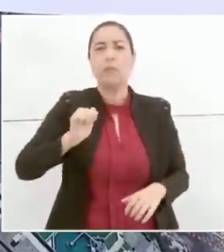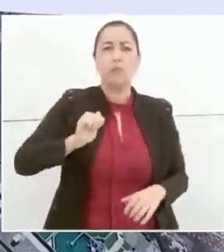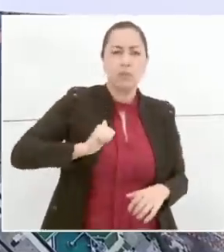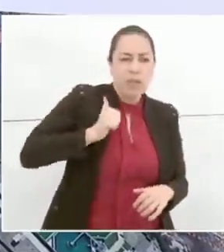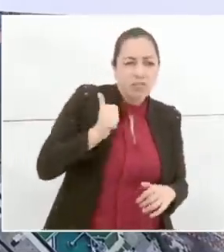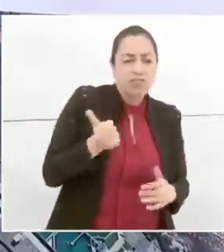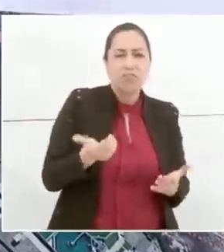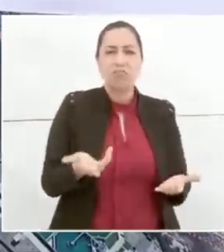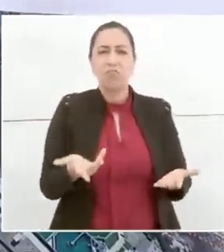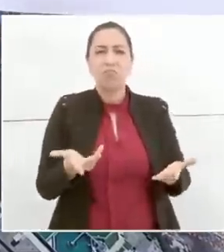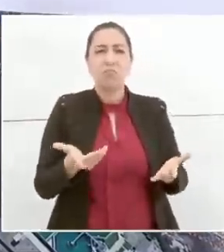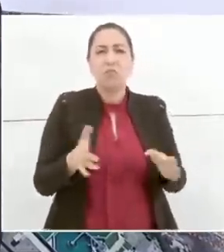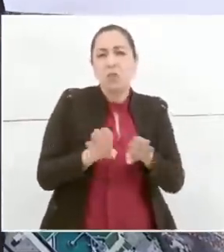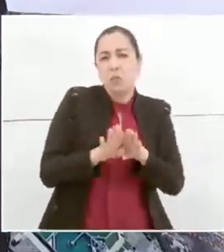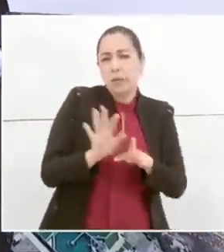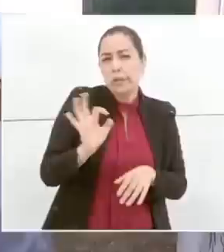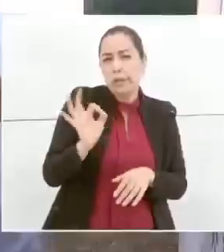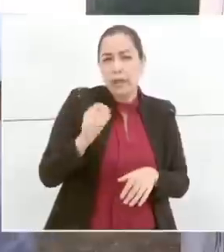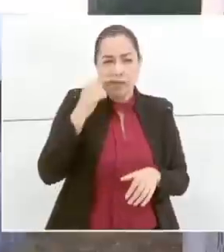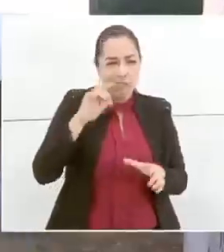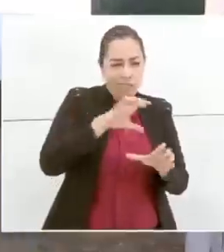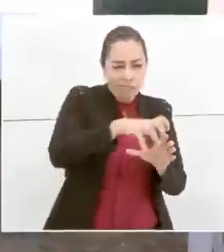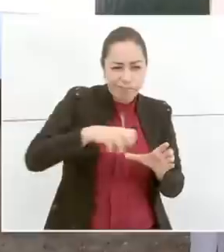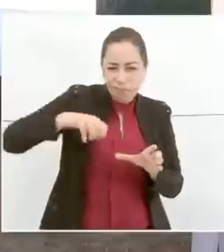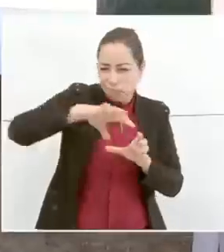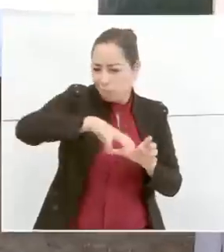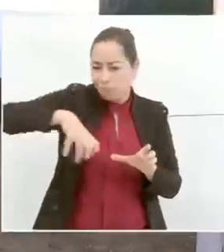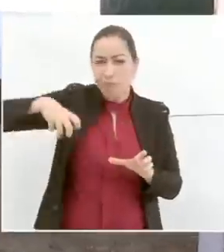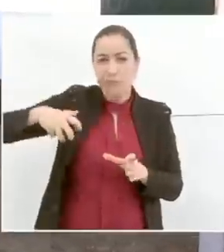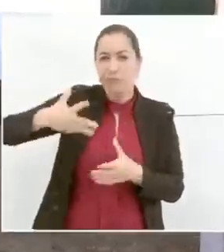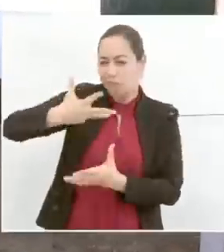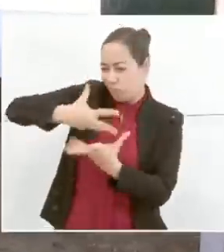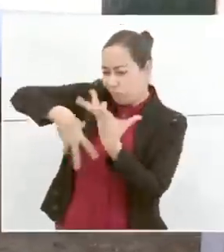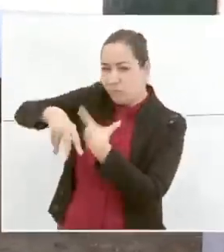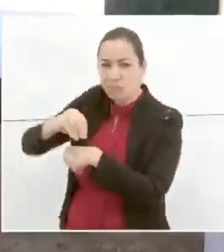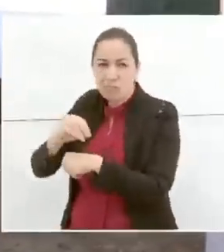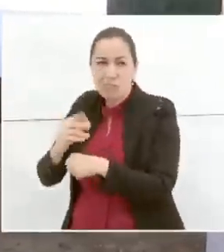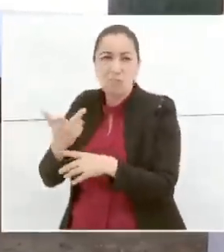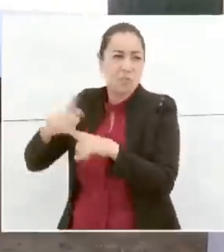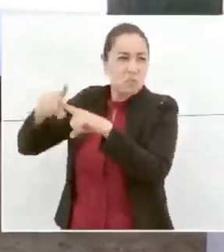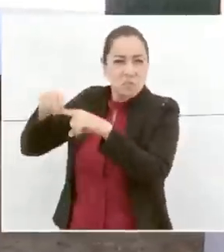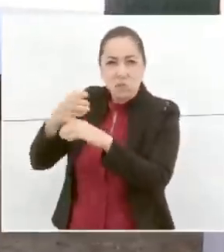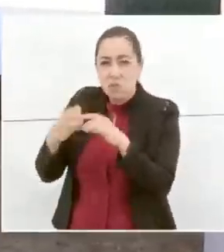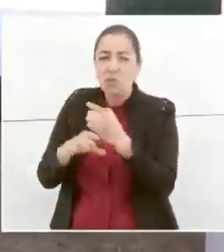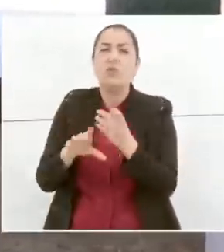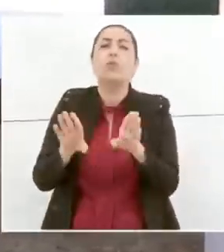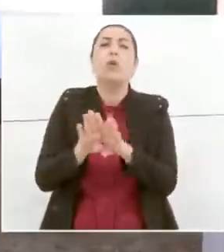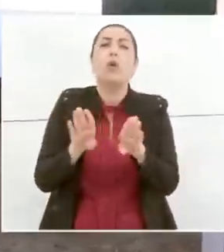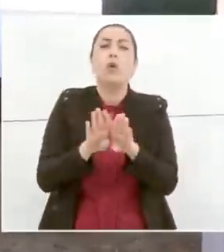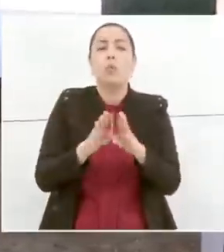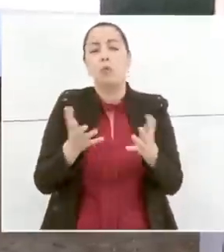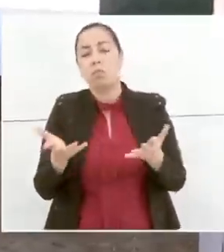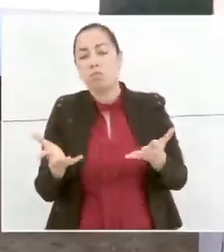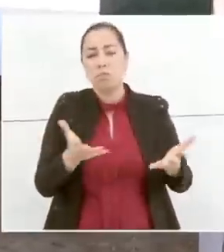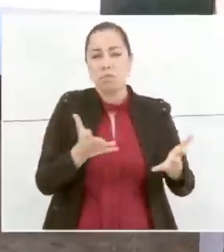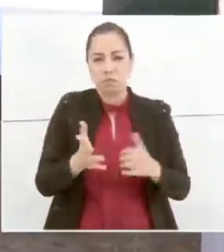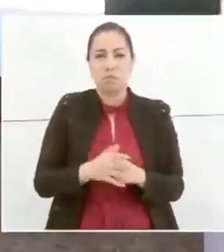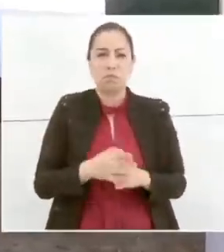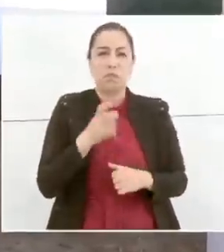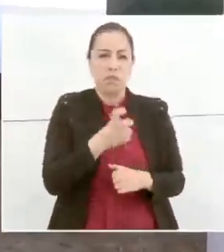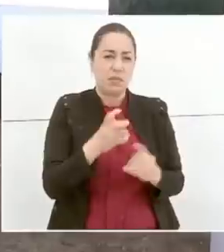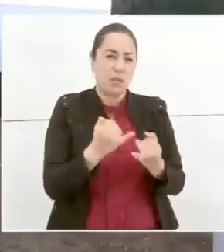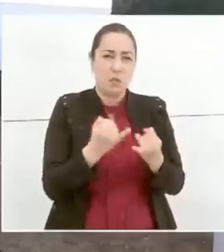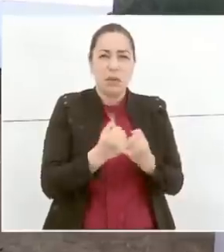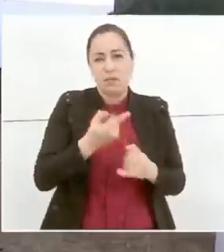aprovechable, a lo mejor sacar las cosas de ahí y reutilizar un poquito lo que se hizo con el PELT, que uno tiene